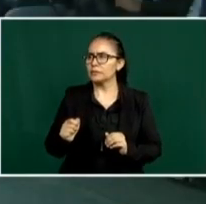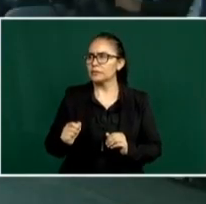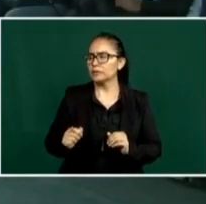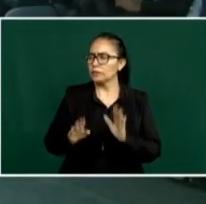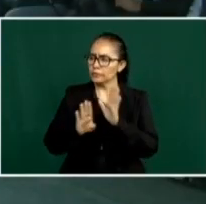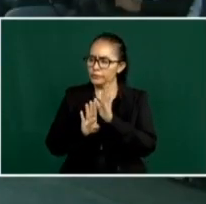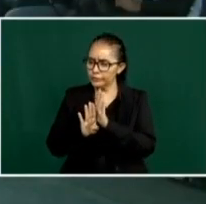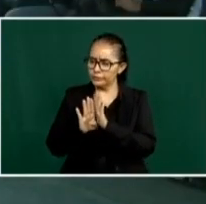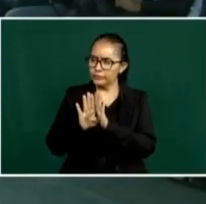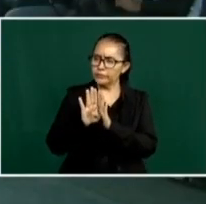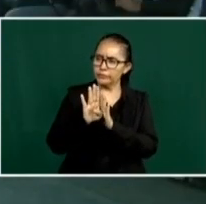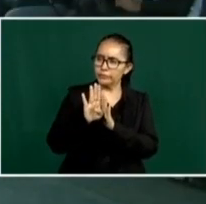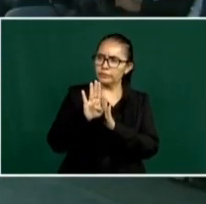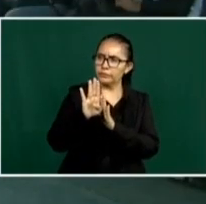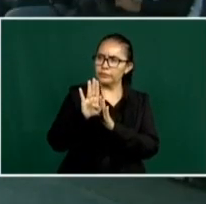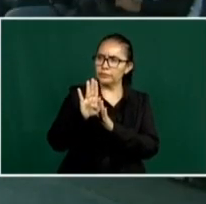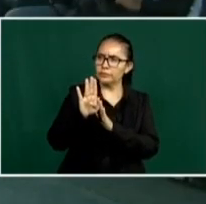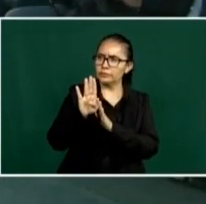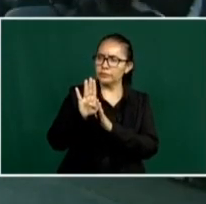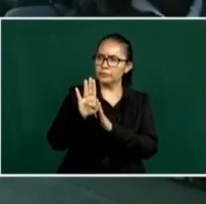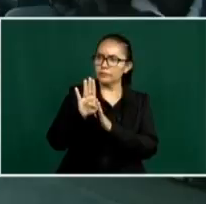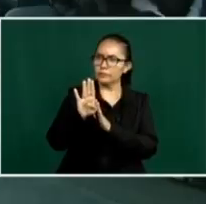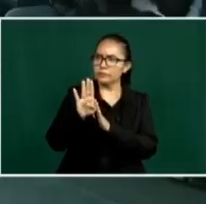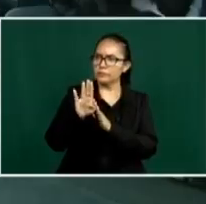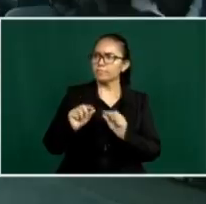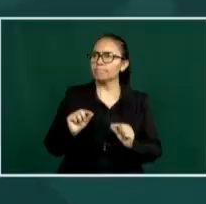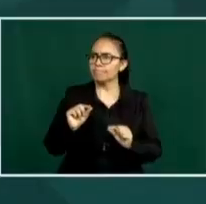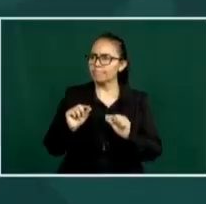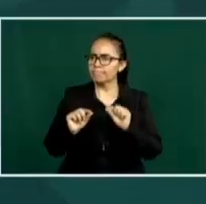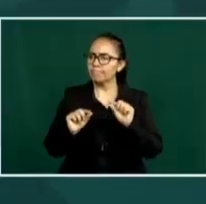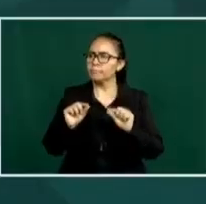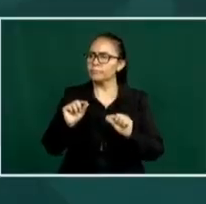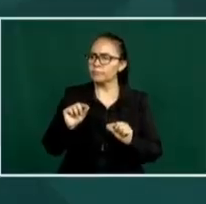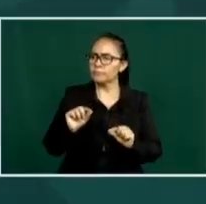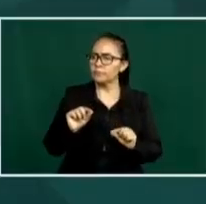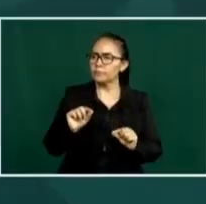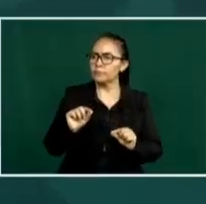crecimiento, pero está aumentando